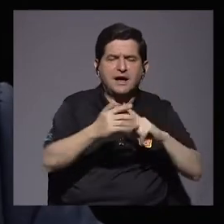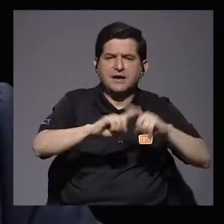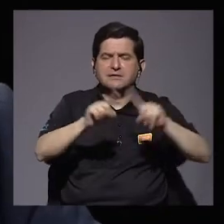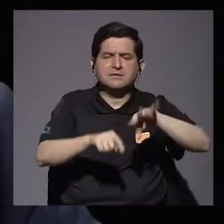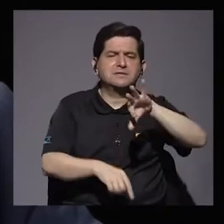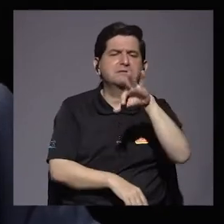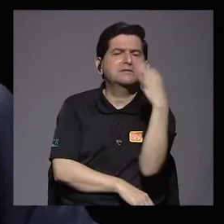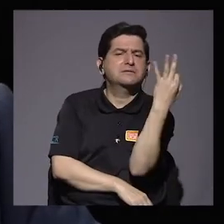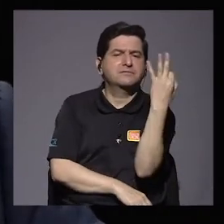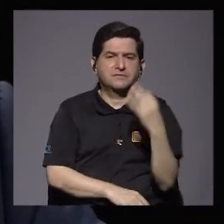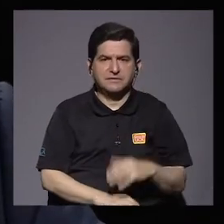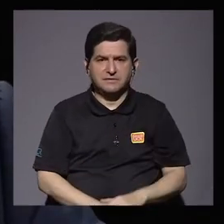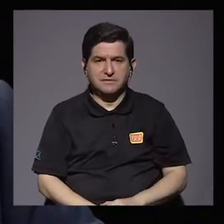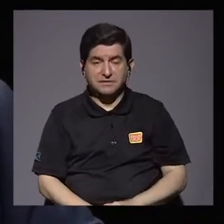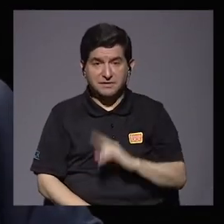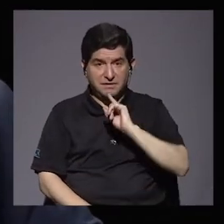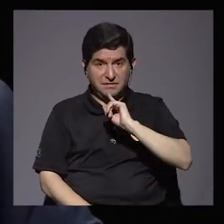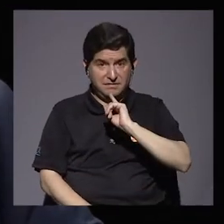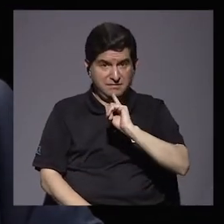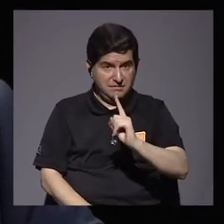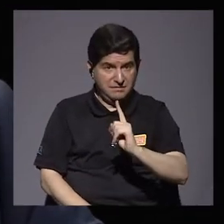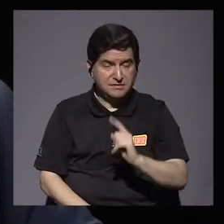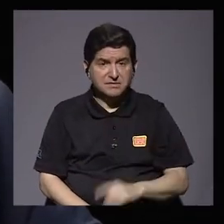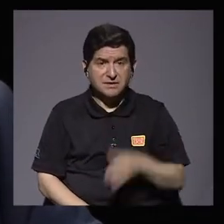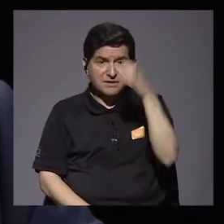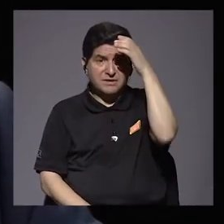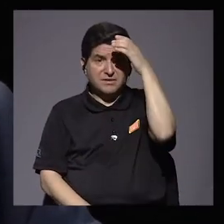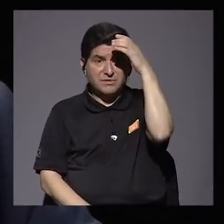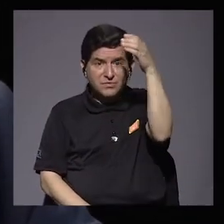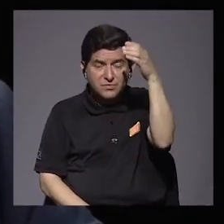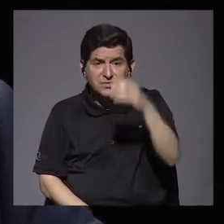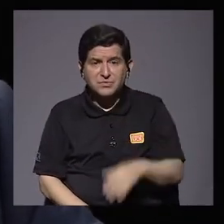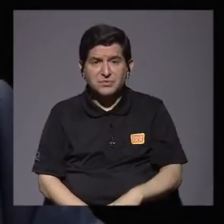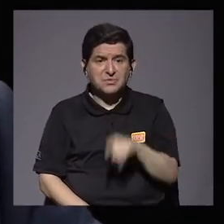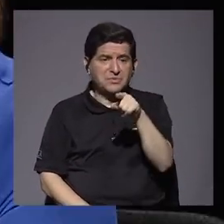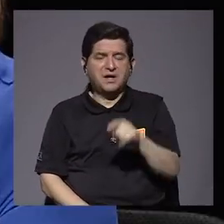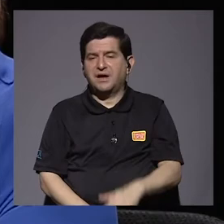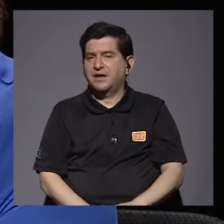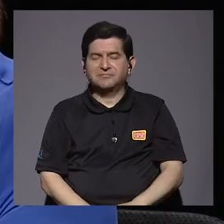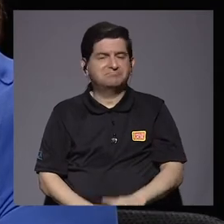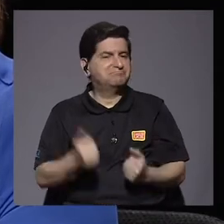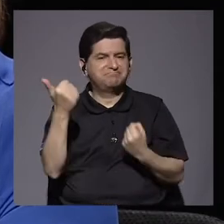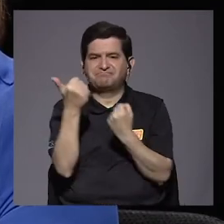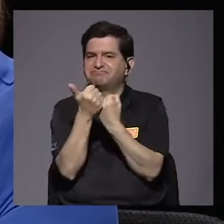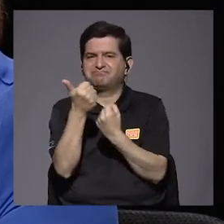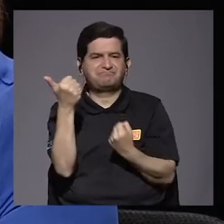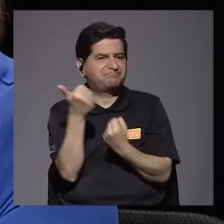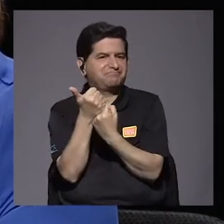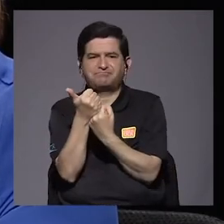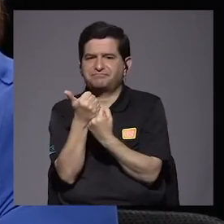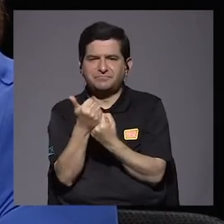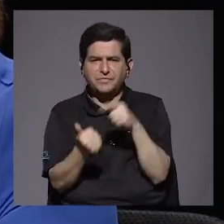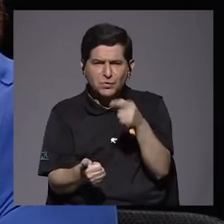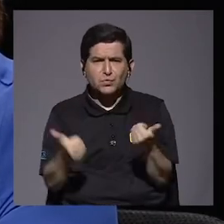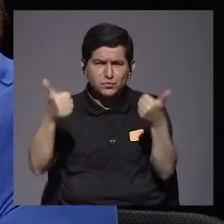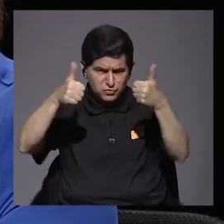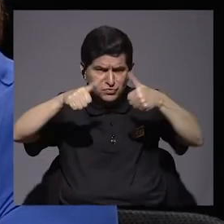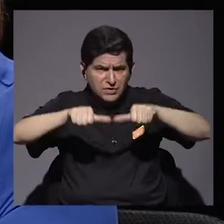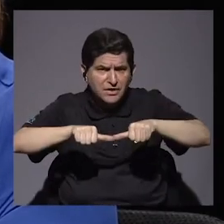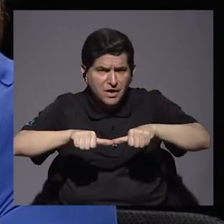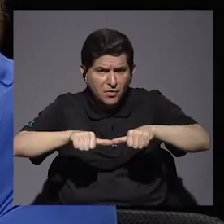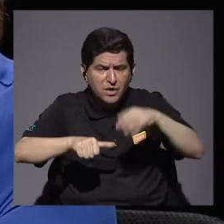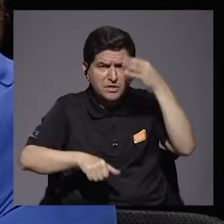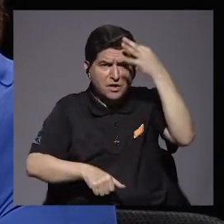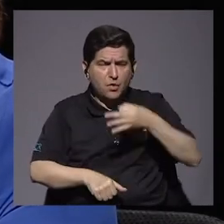diferentes manifestaciones, dicen que la cultura les ha dado la espalda. Uh-huh. ¿Usted coincide o cree que